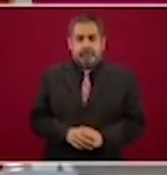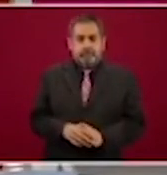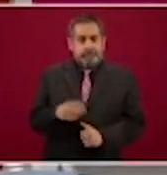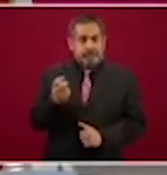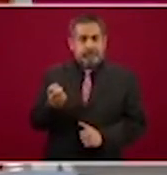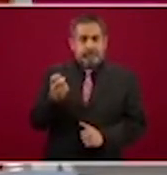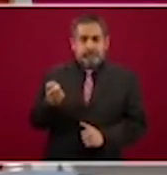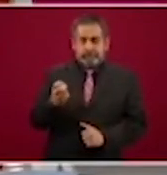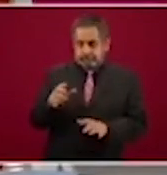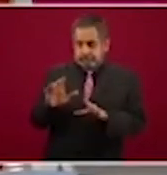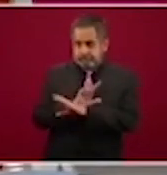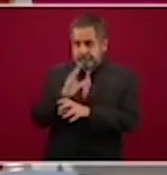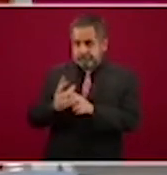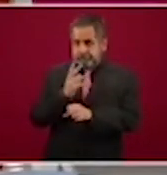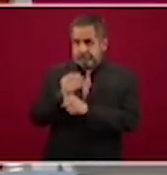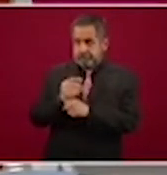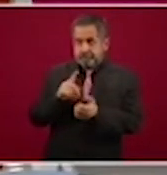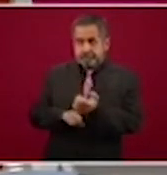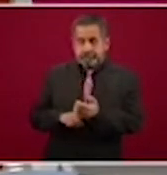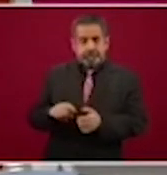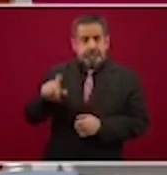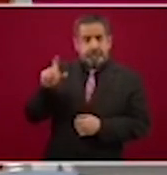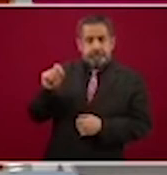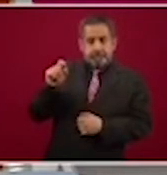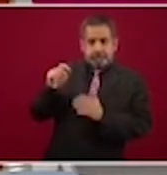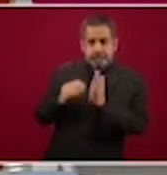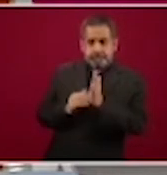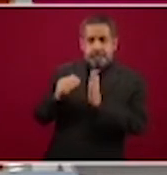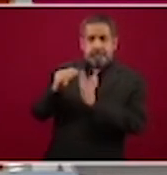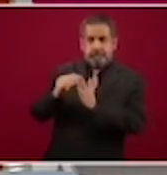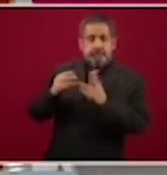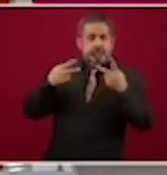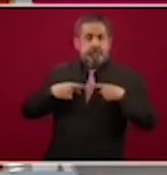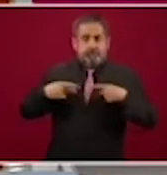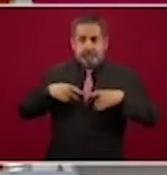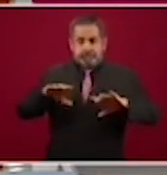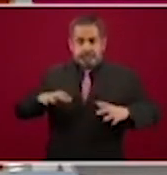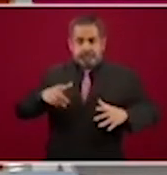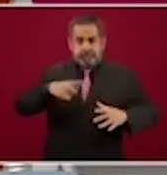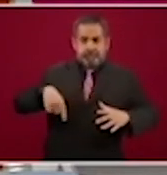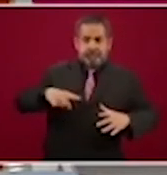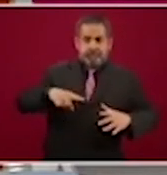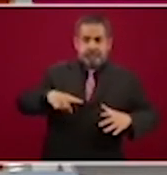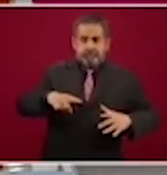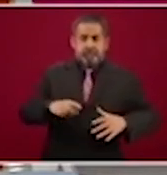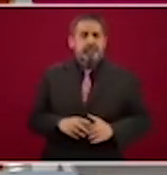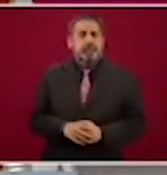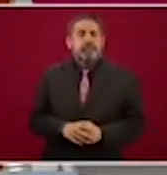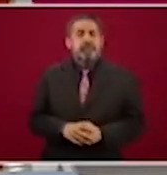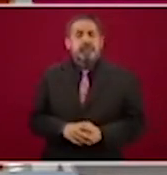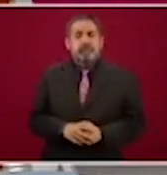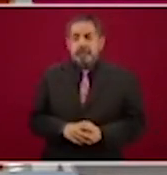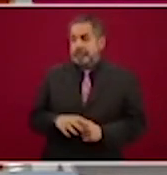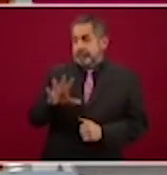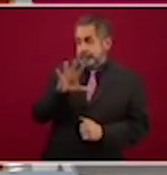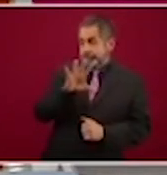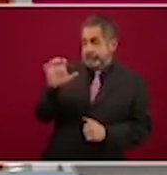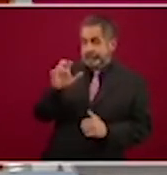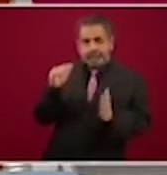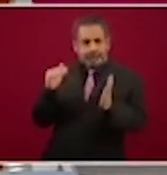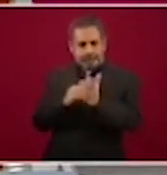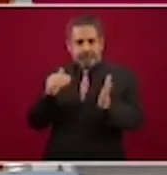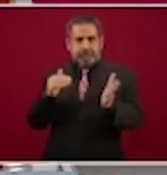Esta reforma beneficia a 20 millones de personas. Se calcula una inversión de 500,000 millones